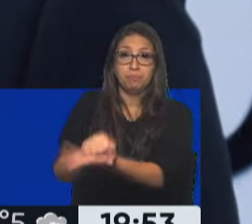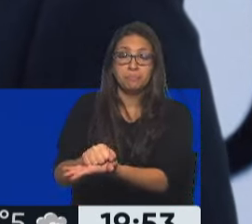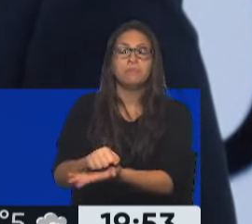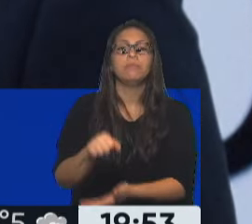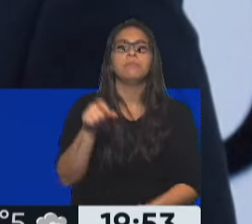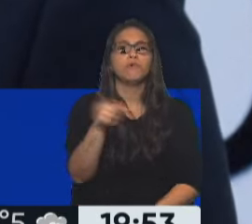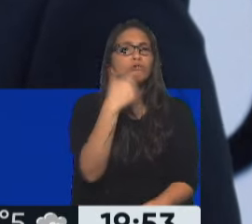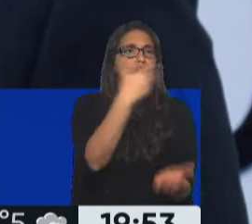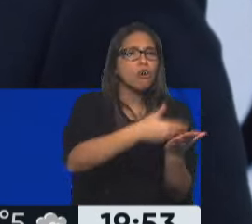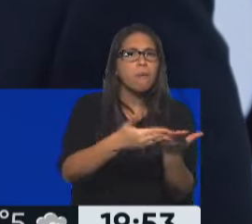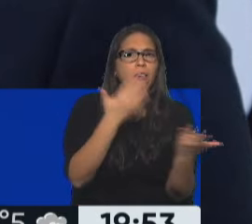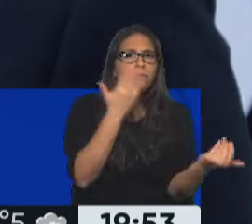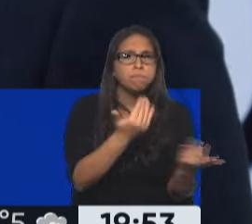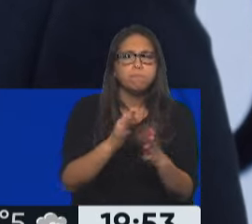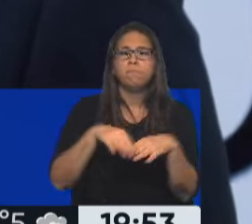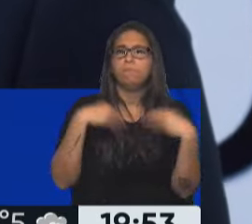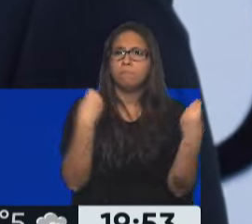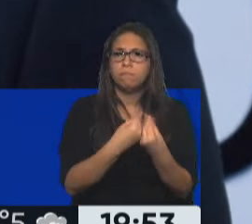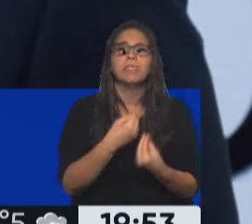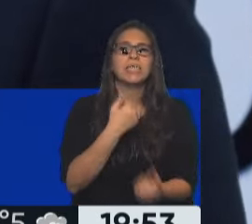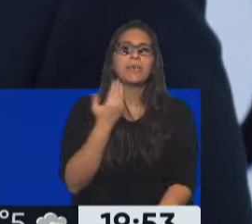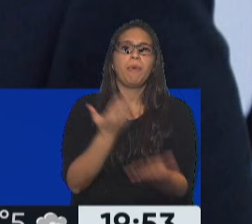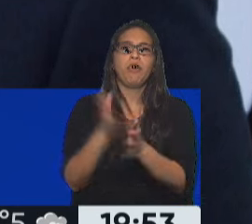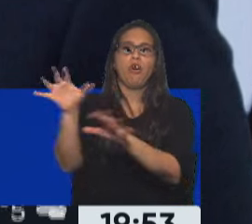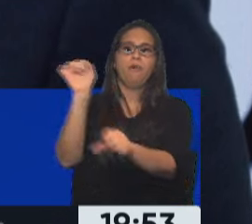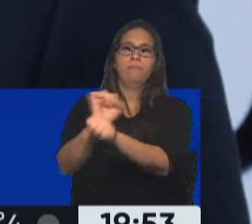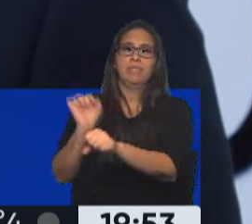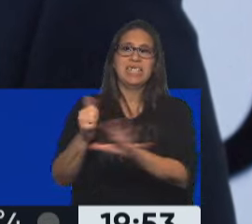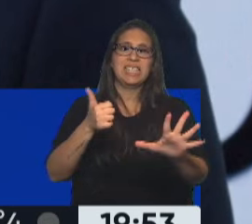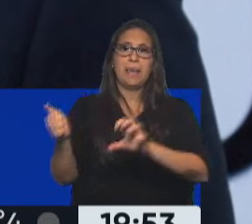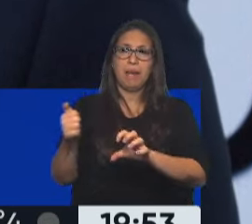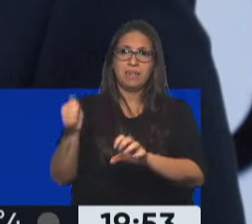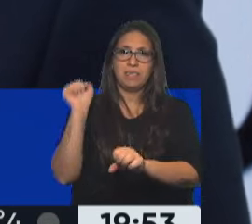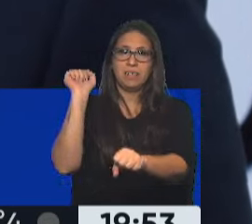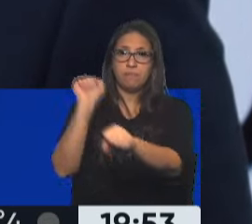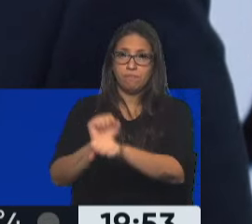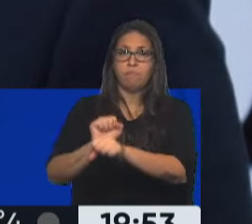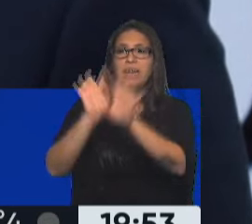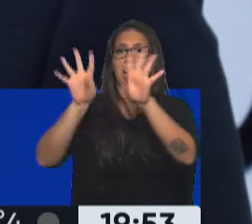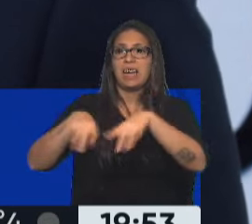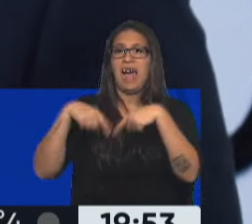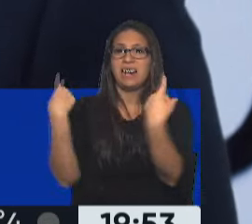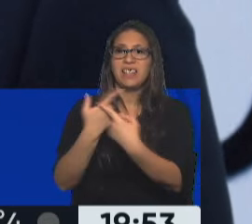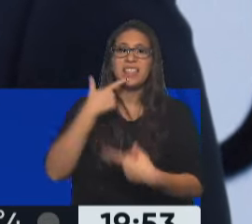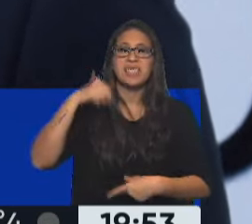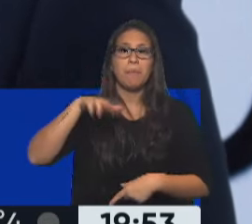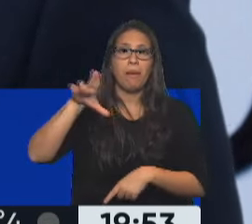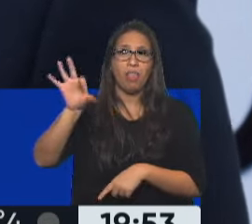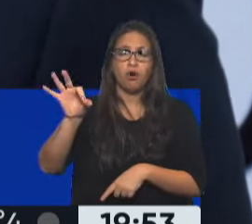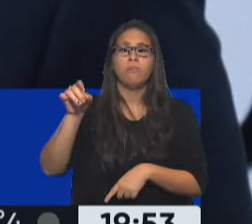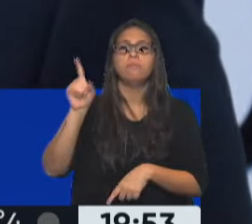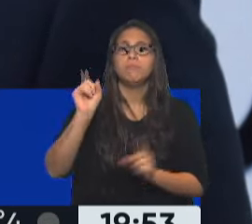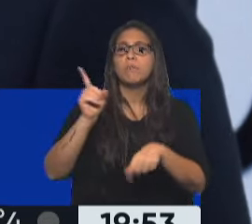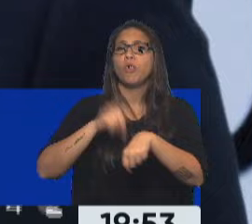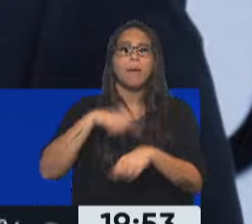tenido acceso, la imputación ha solicitado la detención preventiva de 6 meses en el recinto penitenciario de San Pedro mientras se realiza el